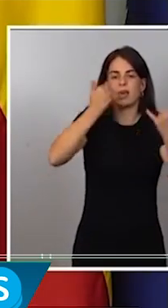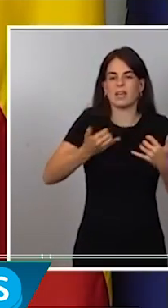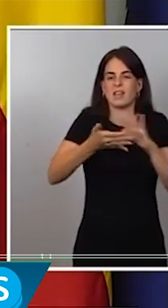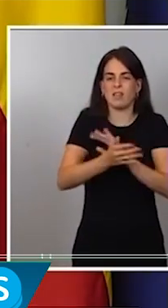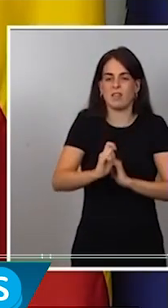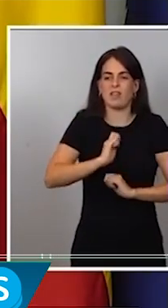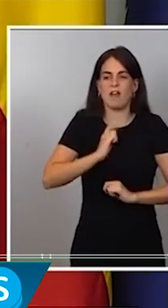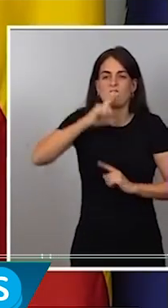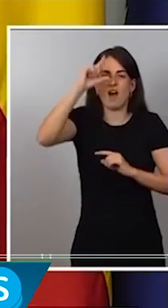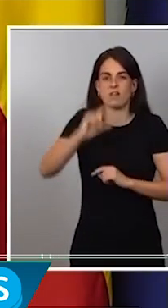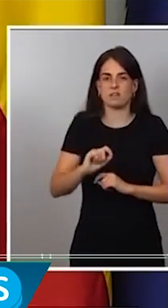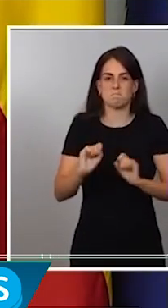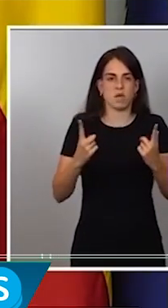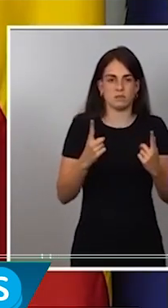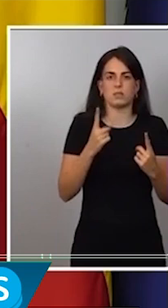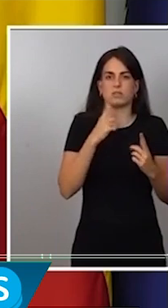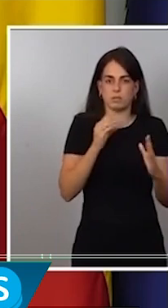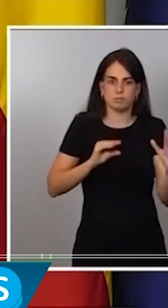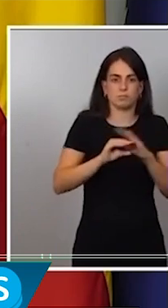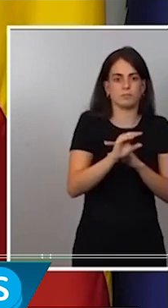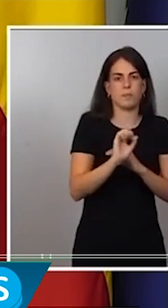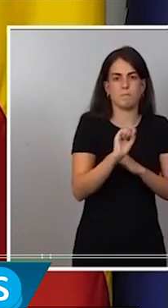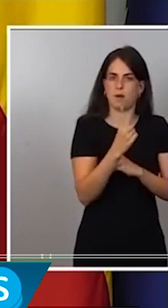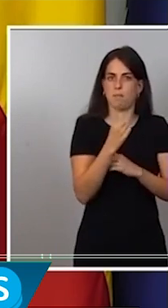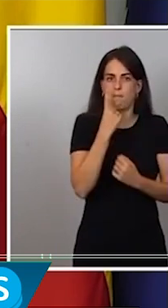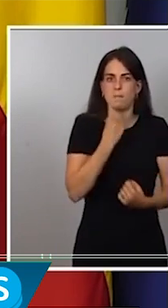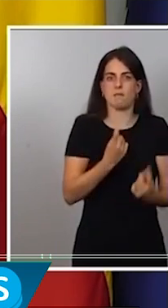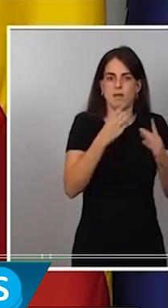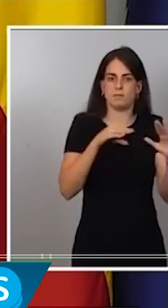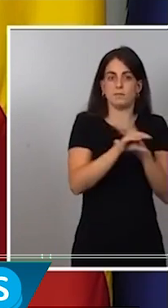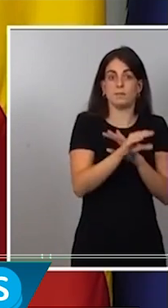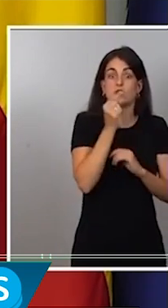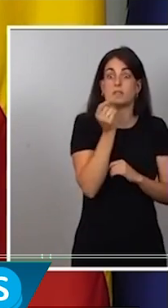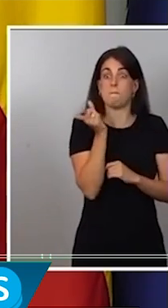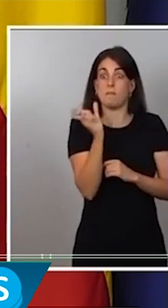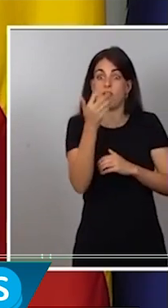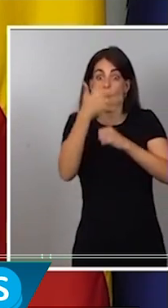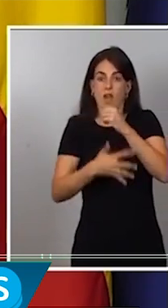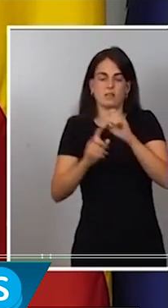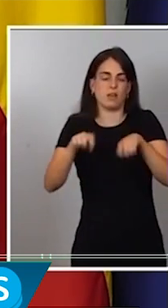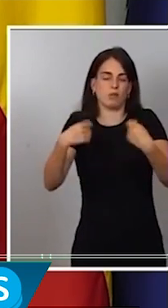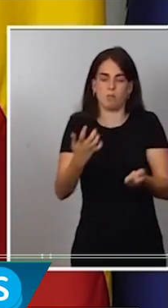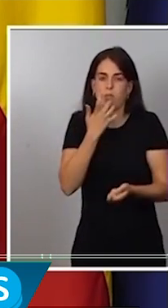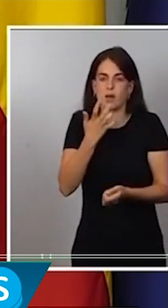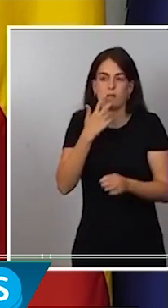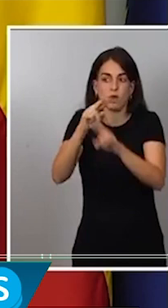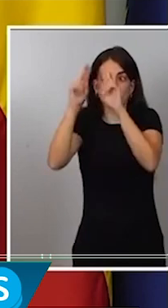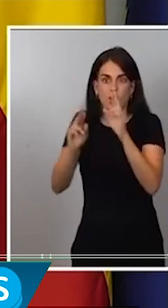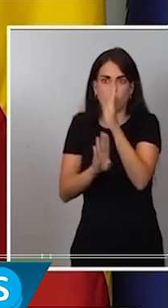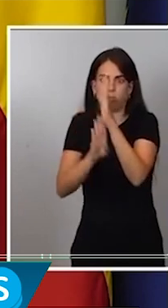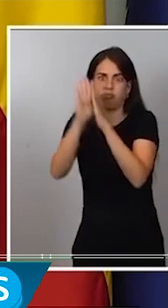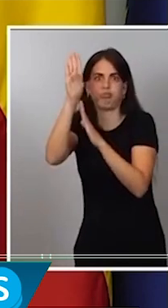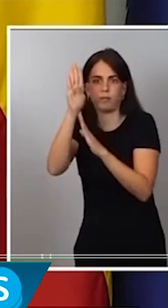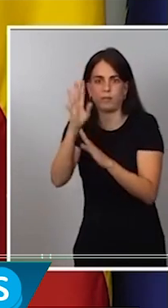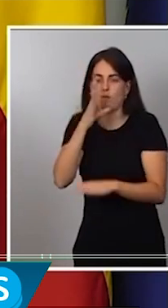más. En este 2021 somos la economía pues que menos se está recuperando. Y sobre todo, tengamos en cuenta que los